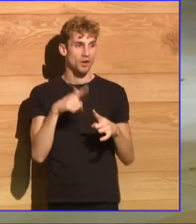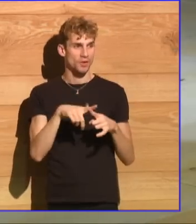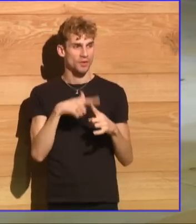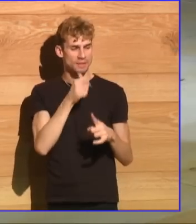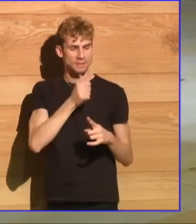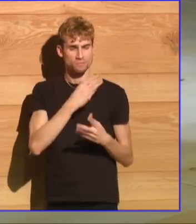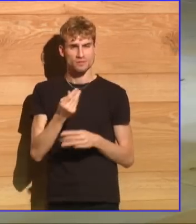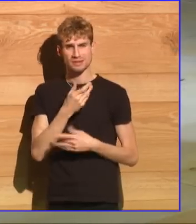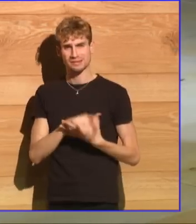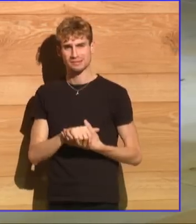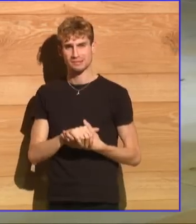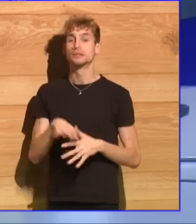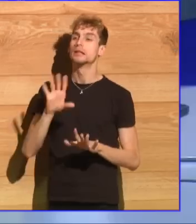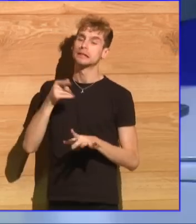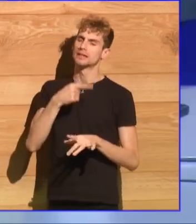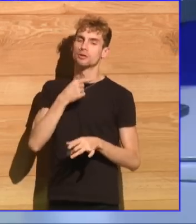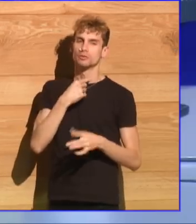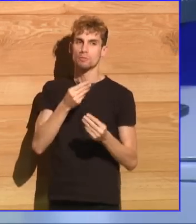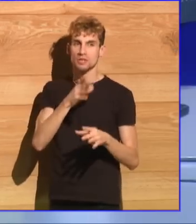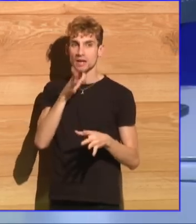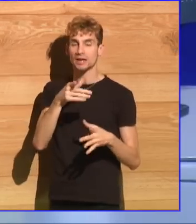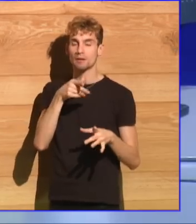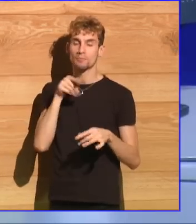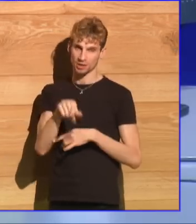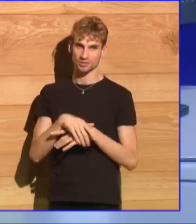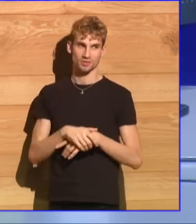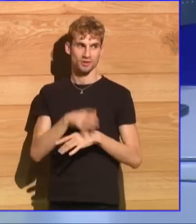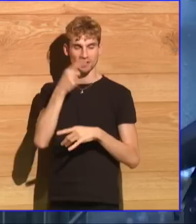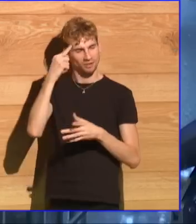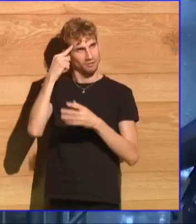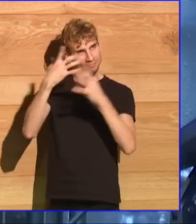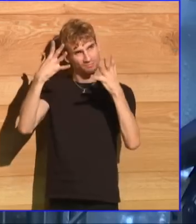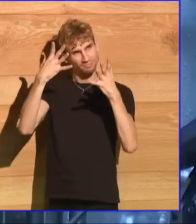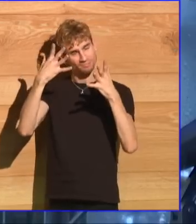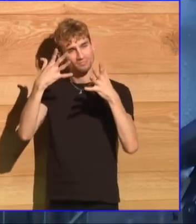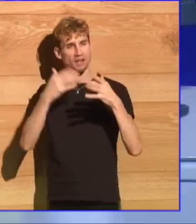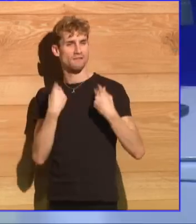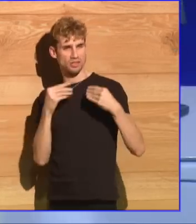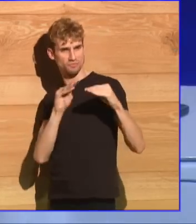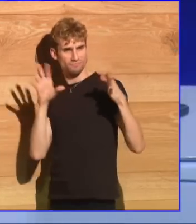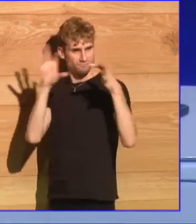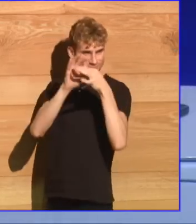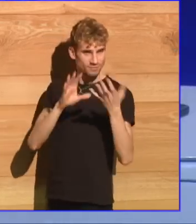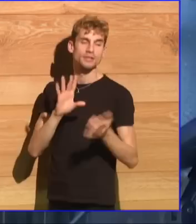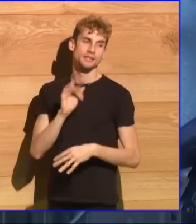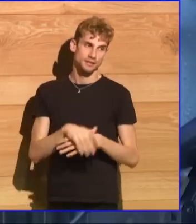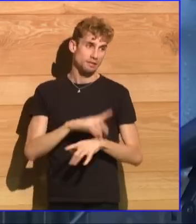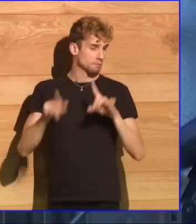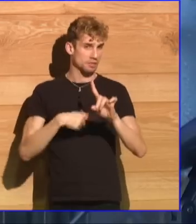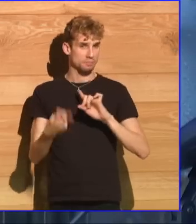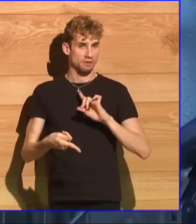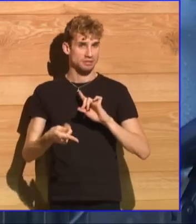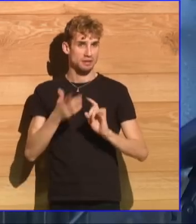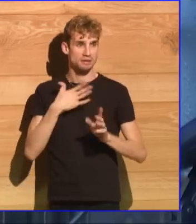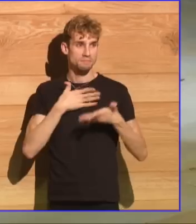O sea que por eso te ha gustado tanto, porque tú estabas haciendo tu Yo hago mis movida, cosas. tú estabas haciendo tus cosas. No, y luego se la puse a mis hijos.